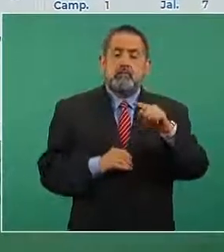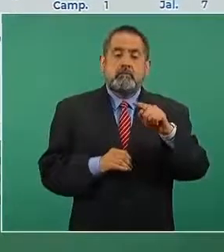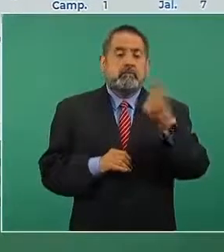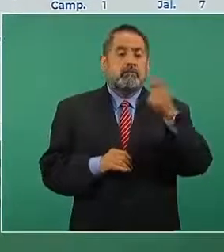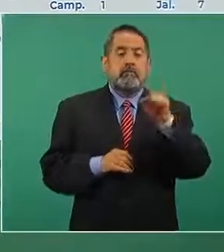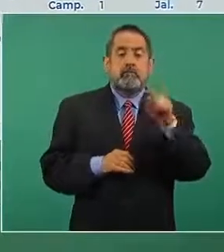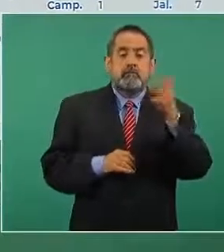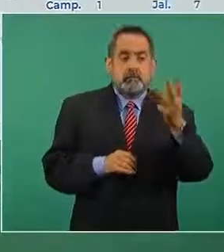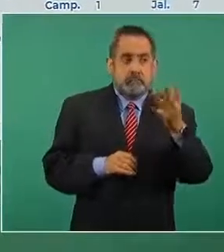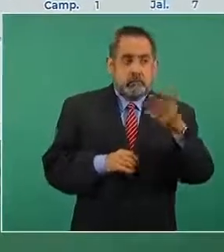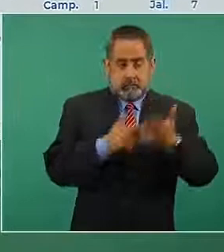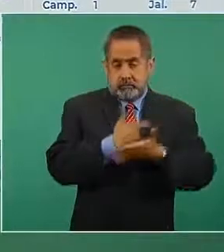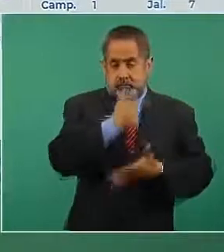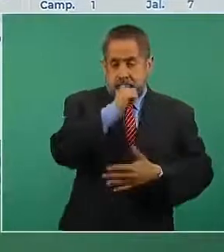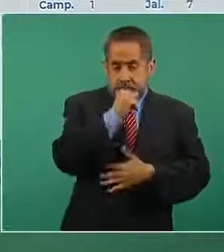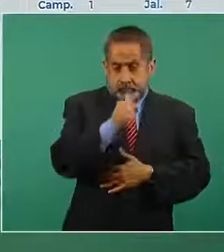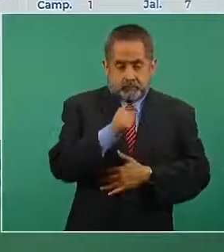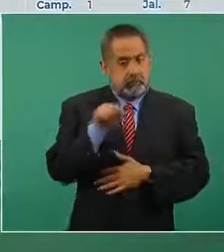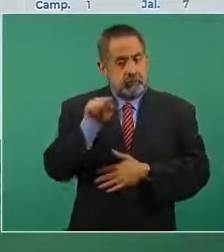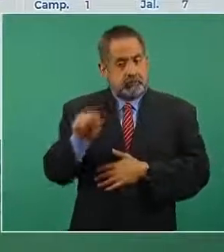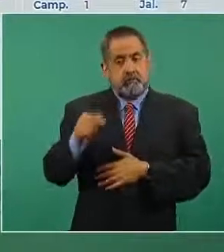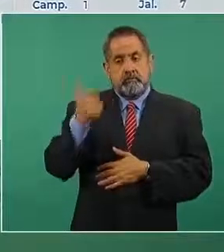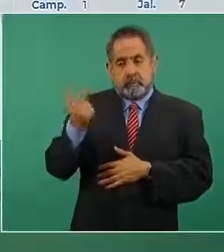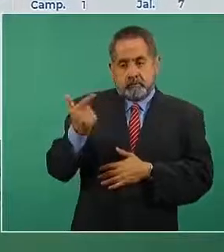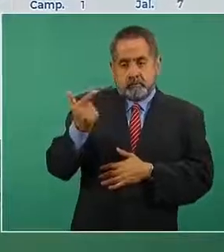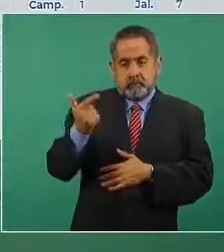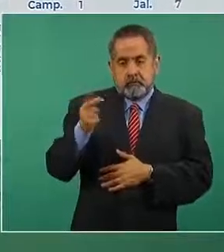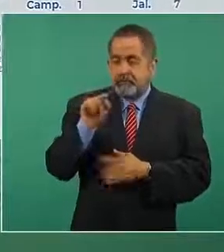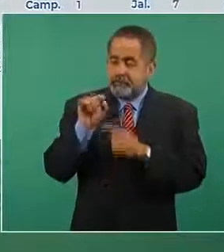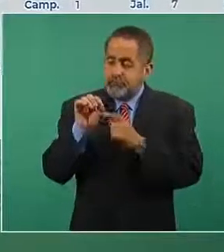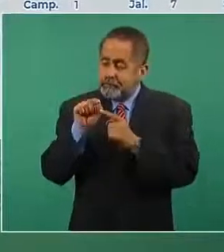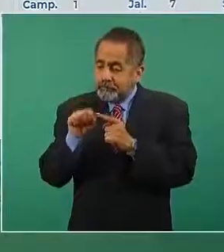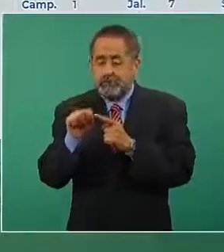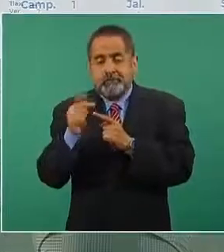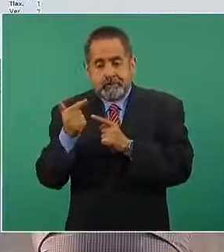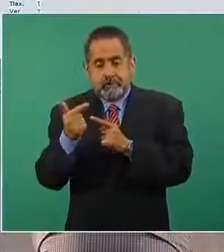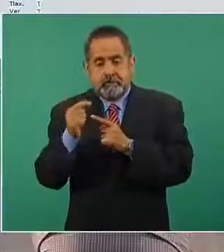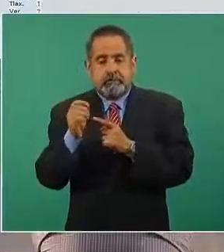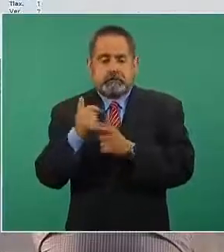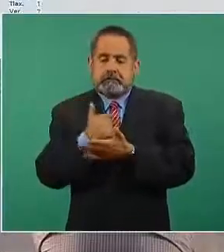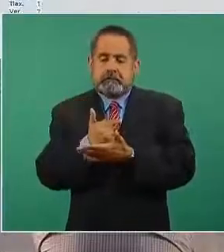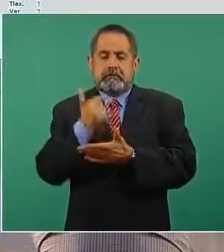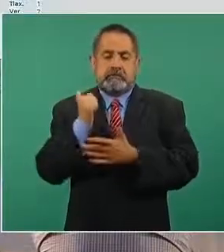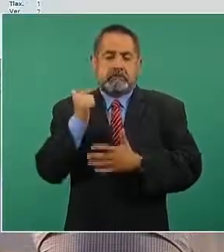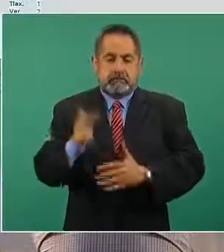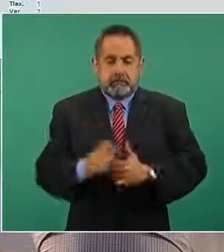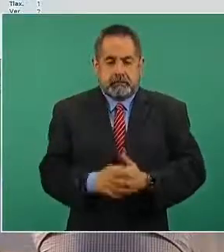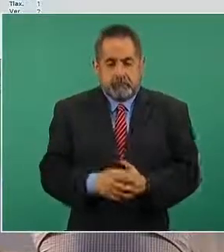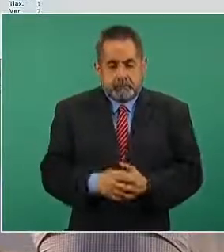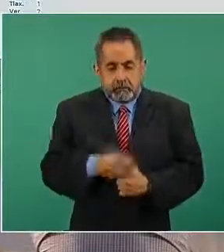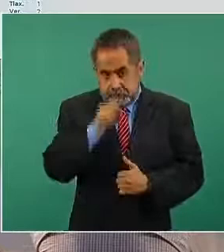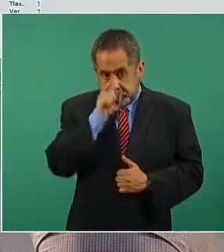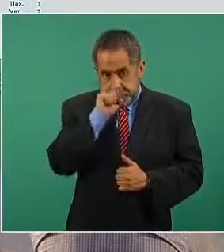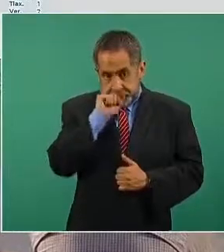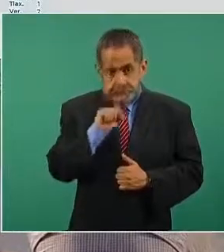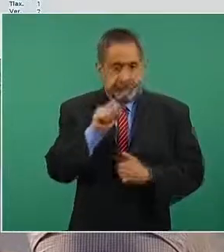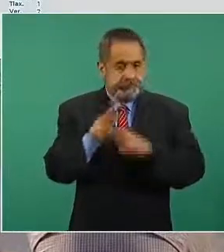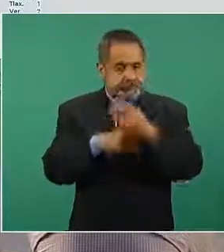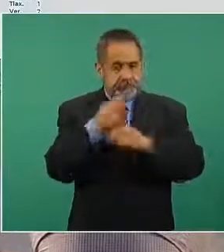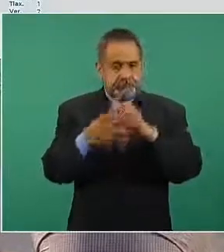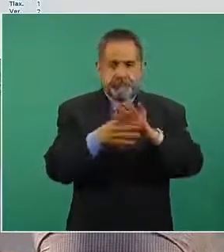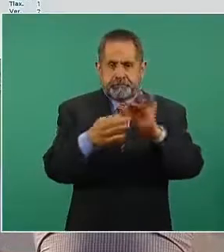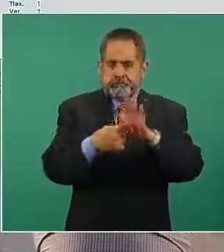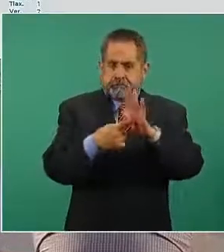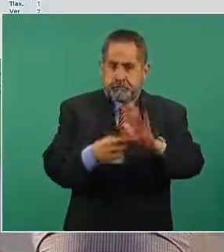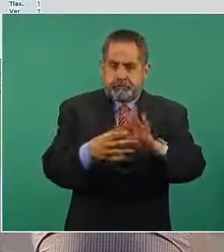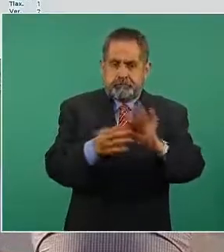99.3% no son graves y 0.7% son los que han sido de consideración. También hemos tenido eventos, y es importante